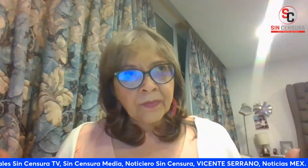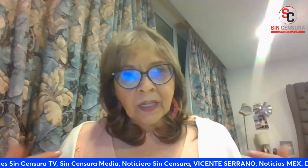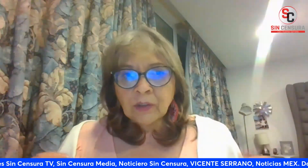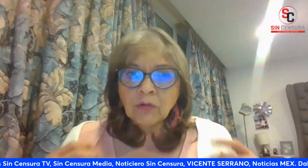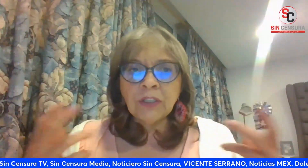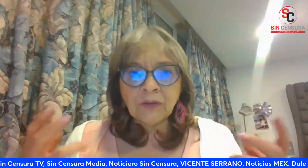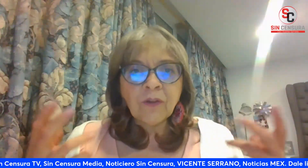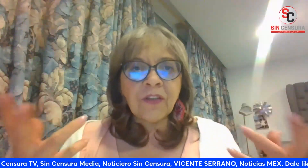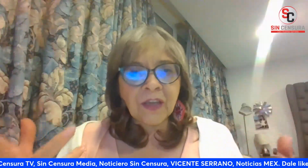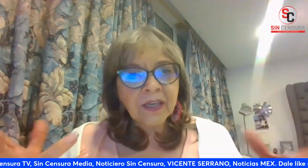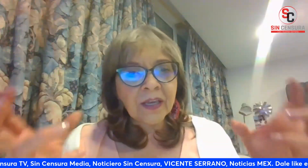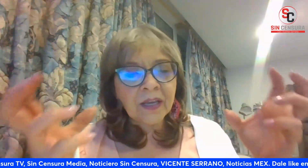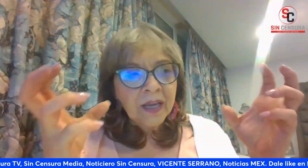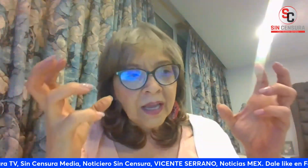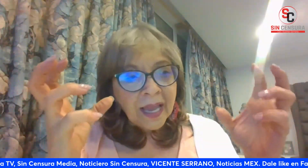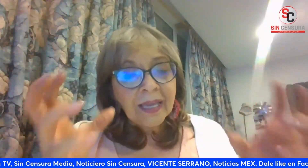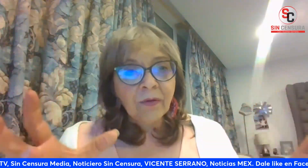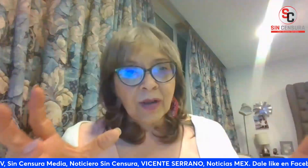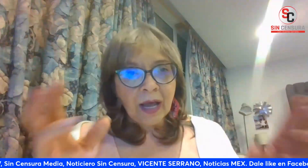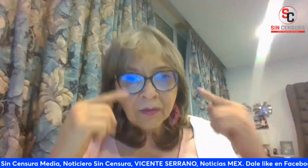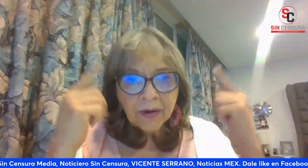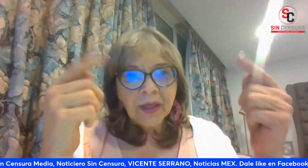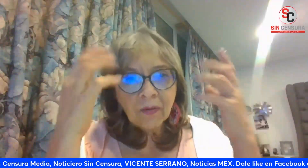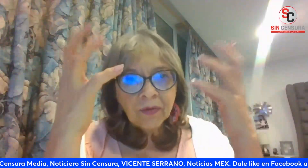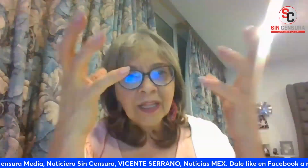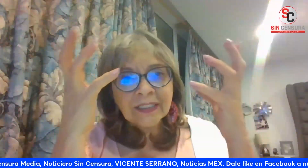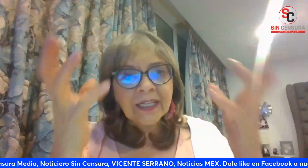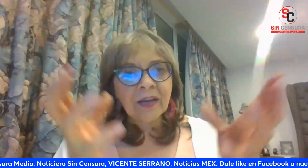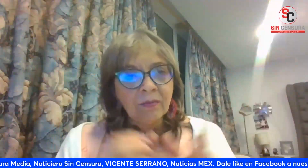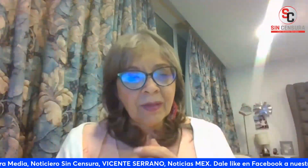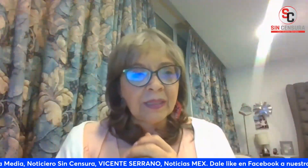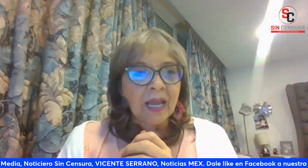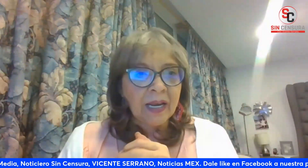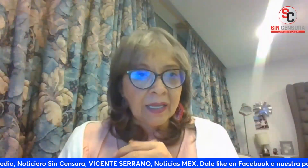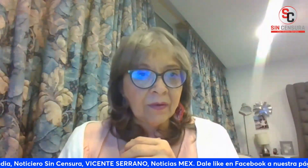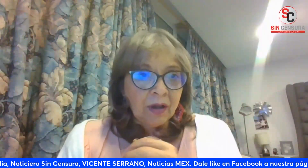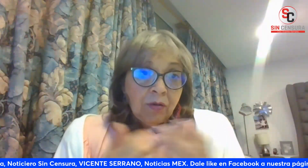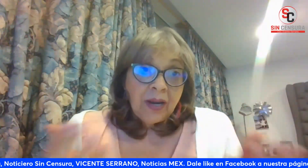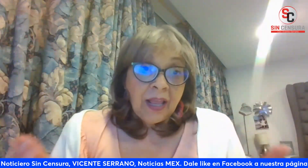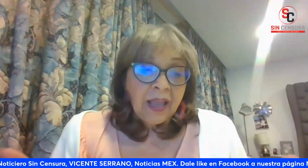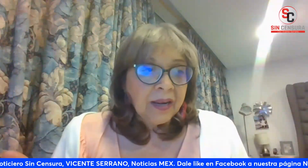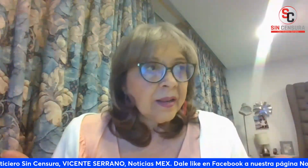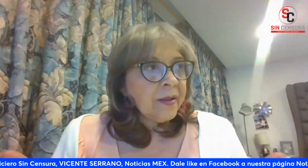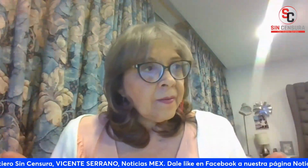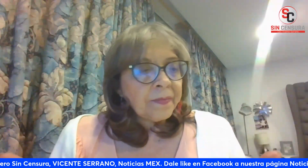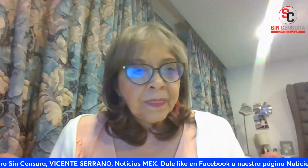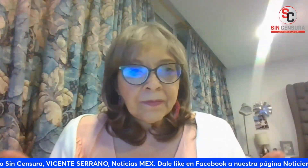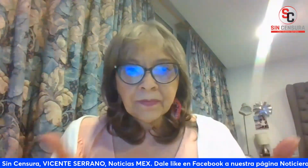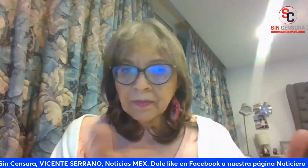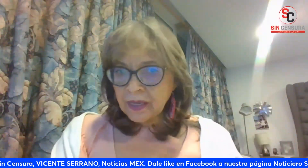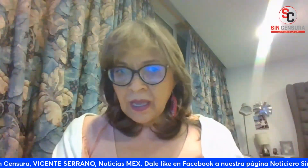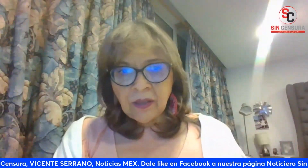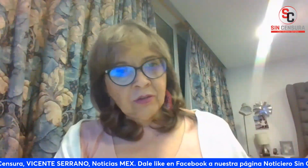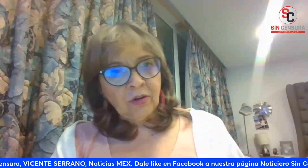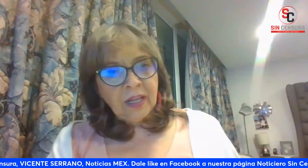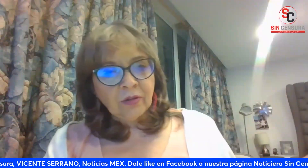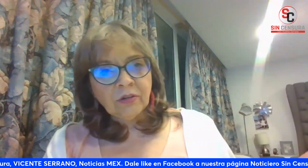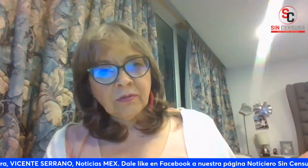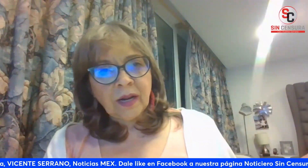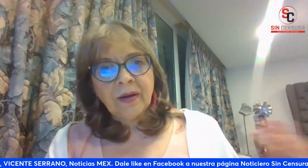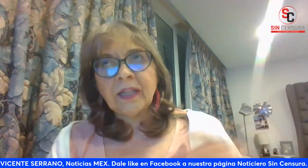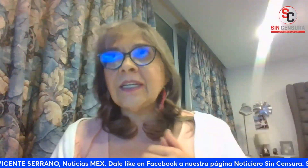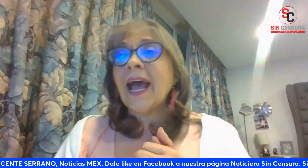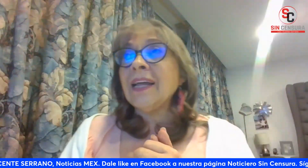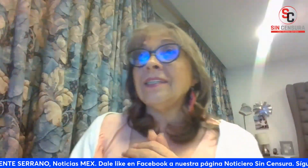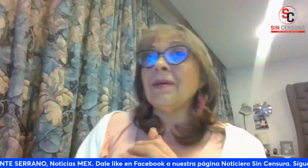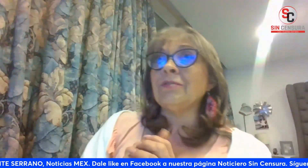autorreformar. Es un wishful thinking equivocado, ¿verdad? Un deseo mental equivocado, creer que ellos